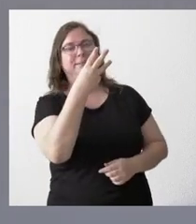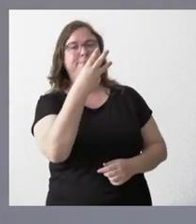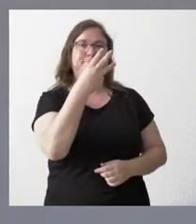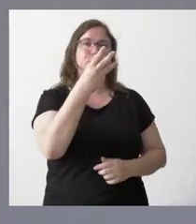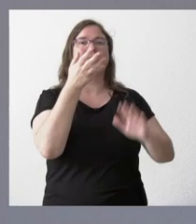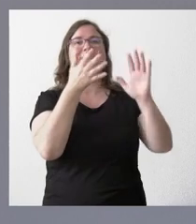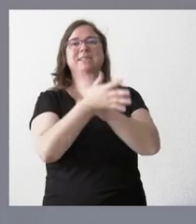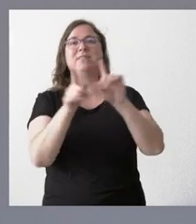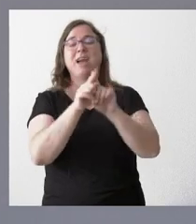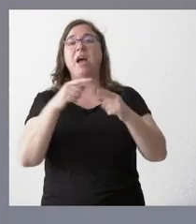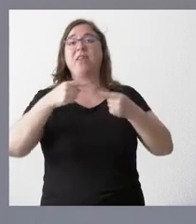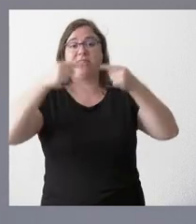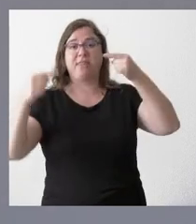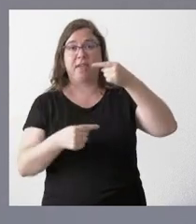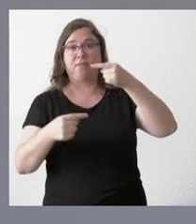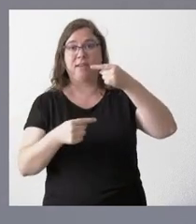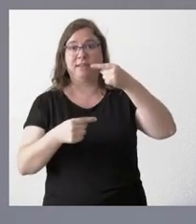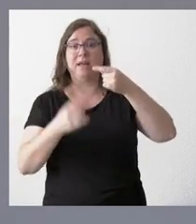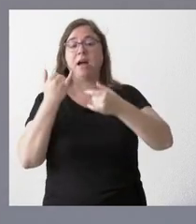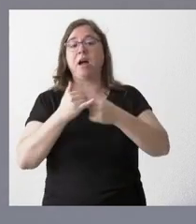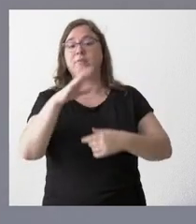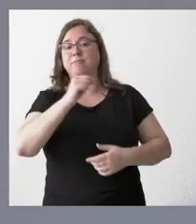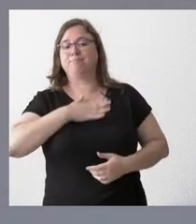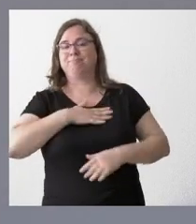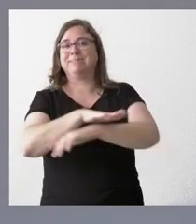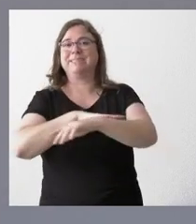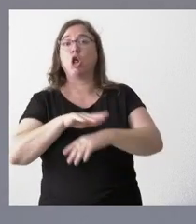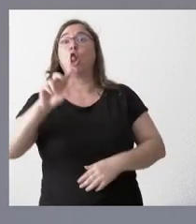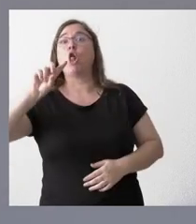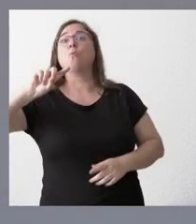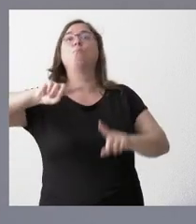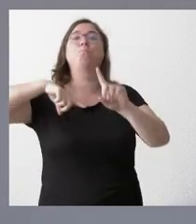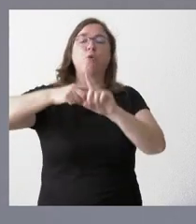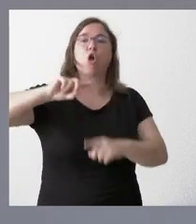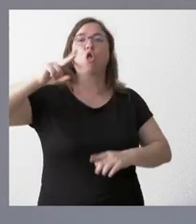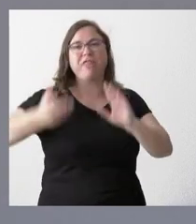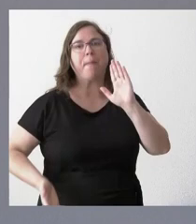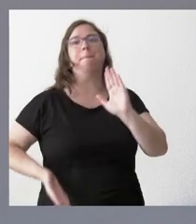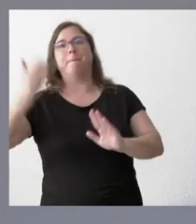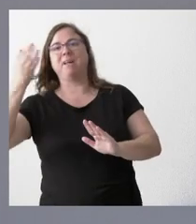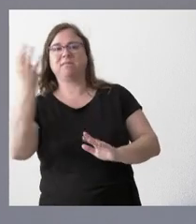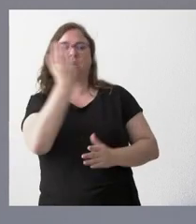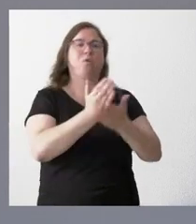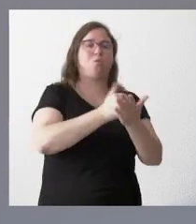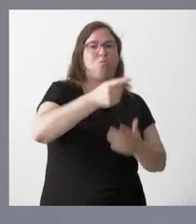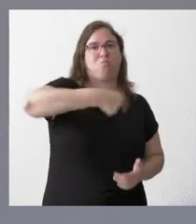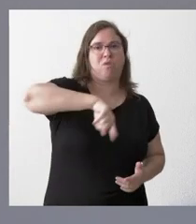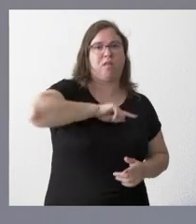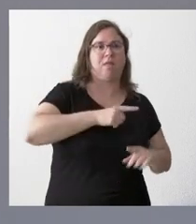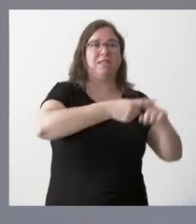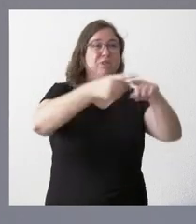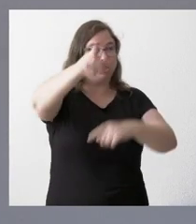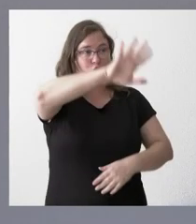decir que el déficit que se reserva el Estado para sí mismo es 12 veces mayor que el que se reserva para el conjunto